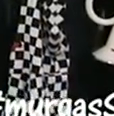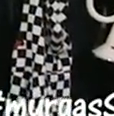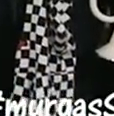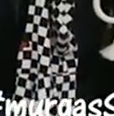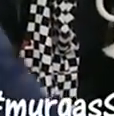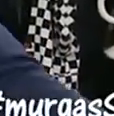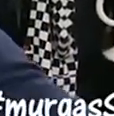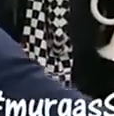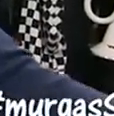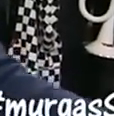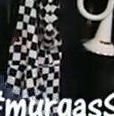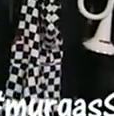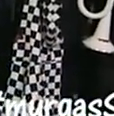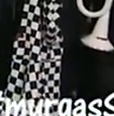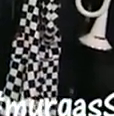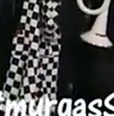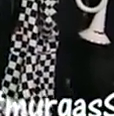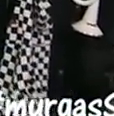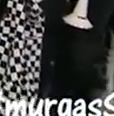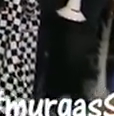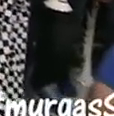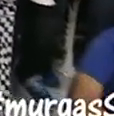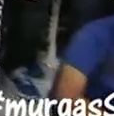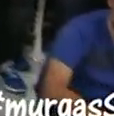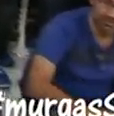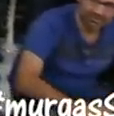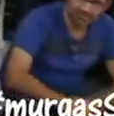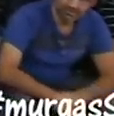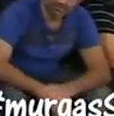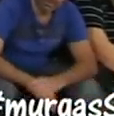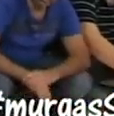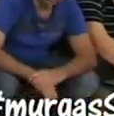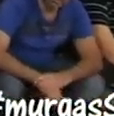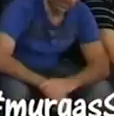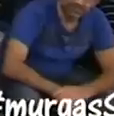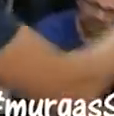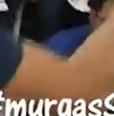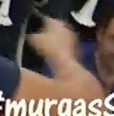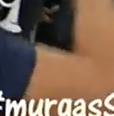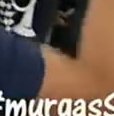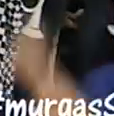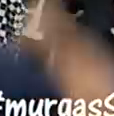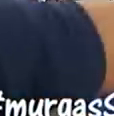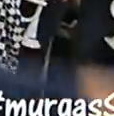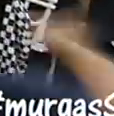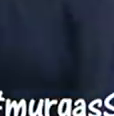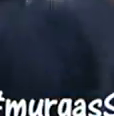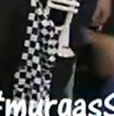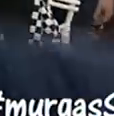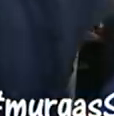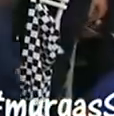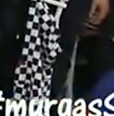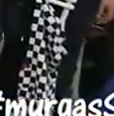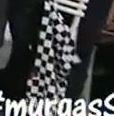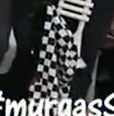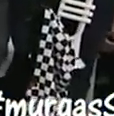nuestra presentación. Somos la murga Los Bambones. Que tengan un feliz carnaval 2015 y nos despedimos con... ¡Qué difícil es